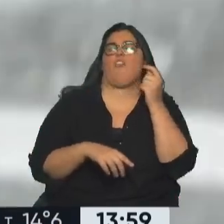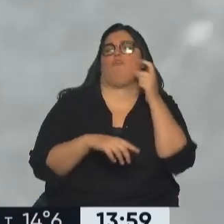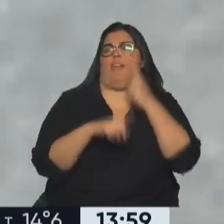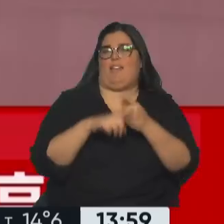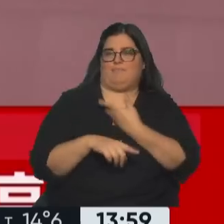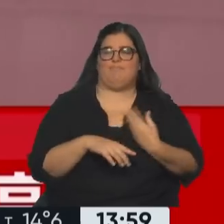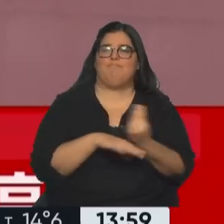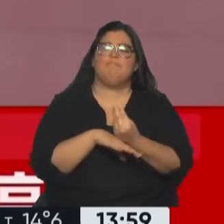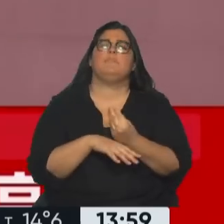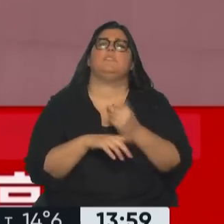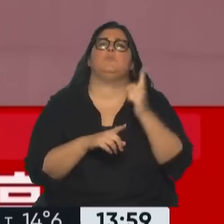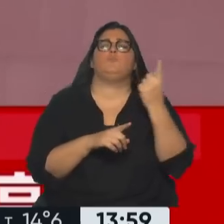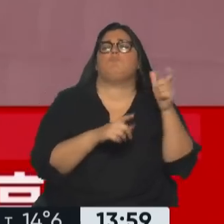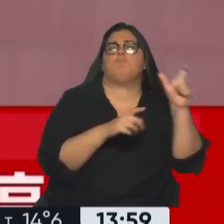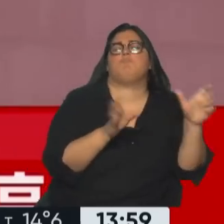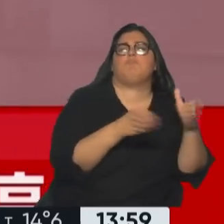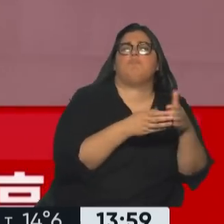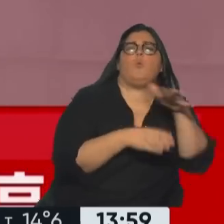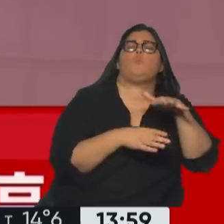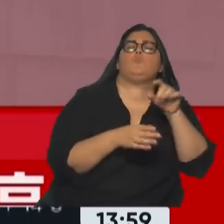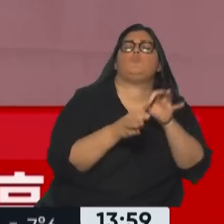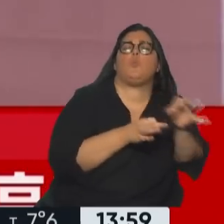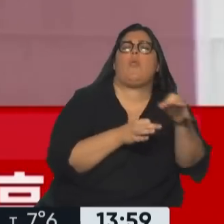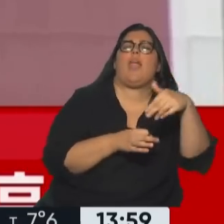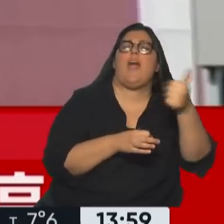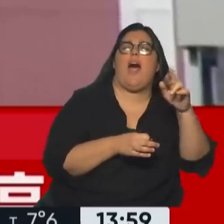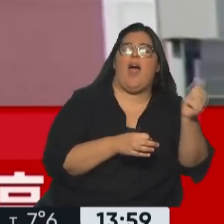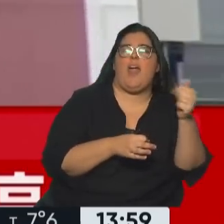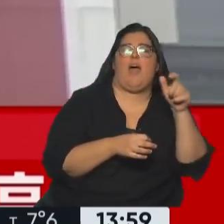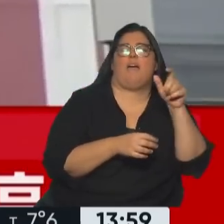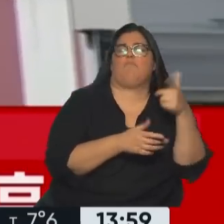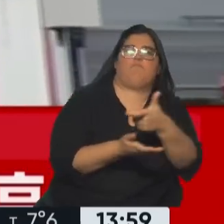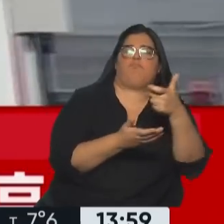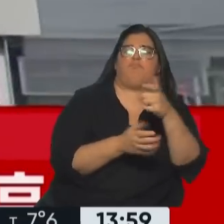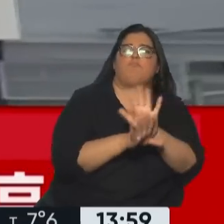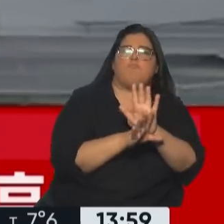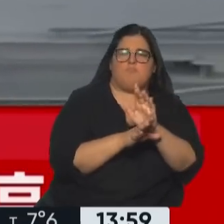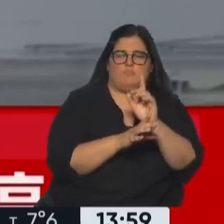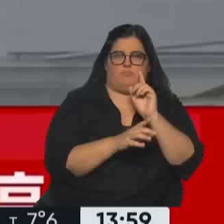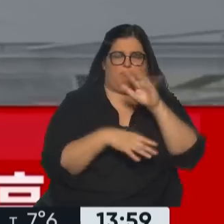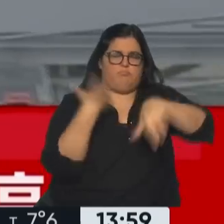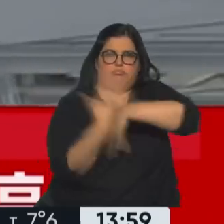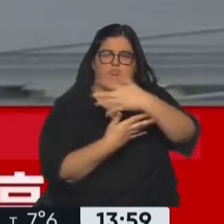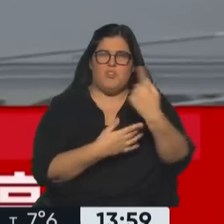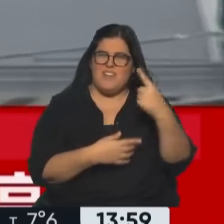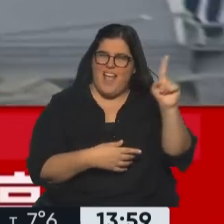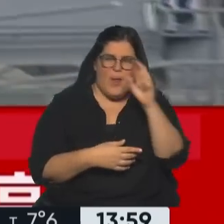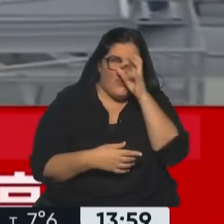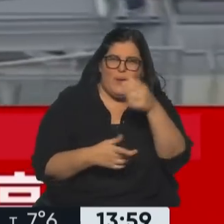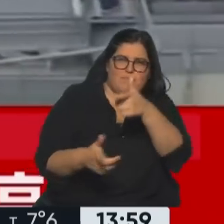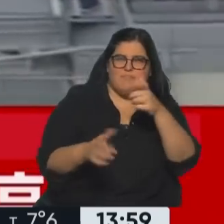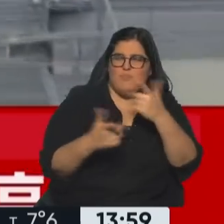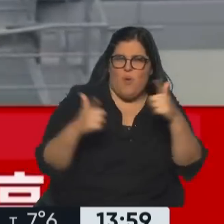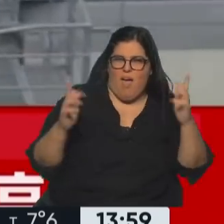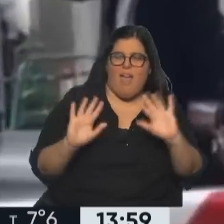de las fuerzas de autodefensa japonesas en la ciudad de Nara, produjo una enorme conmoción en un país en el que los crímenes violentos son raros y la población